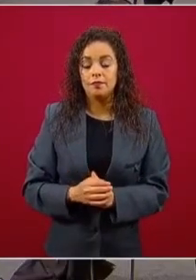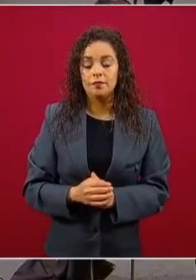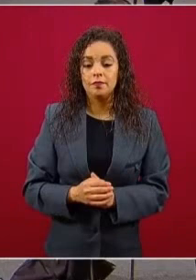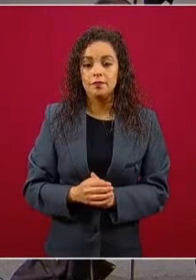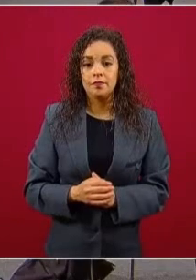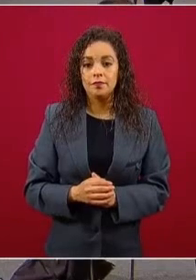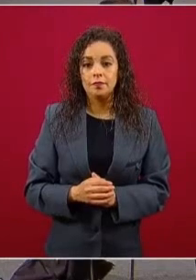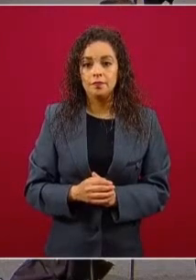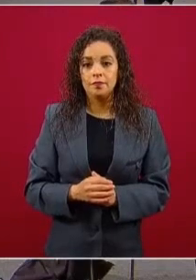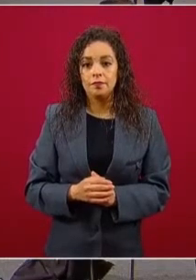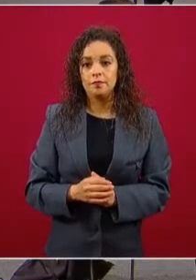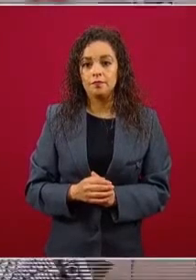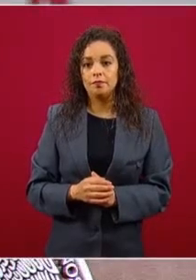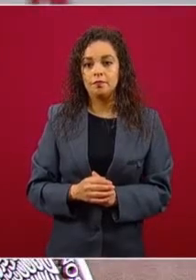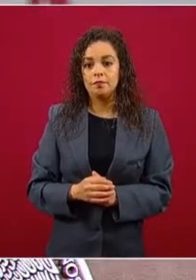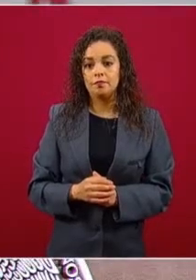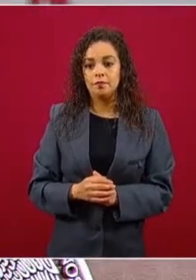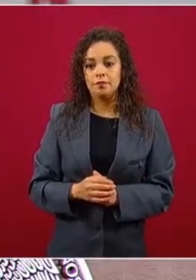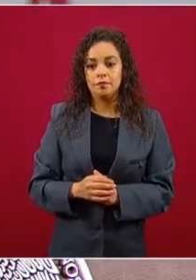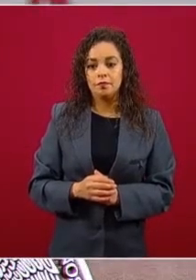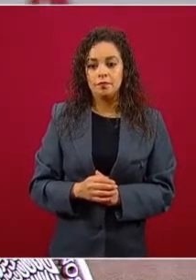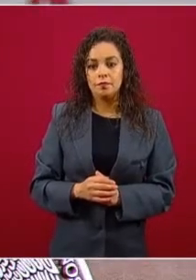optar por el litigio,